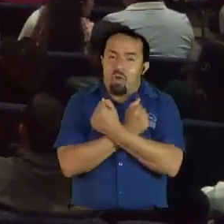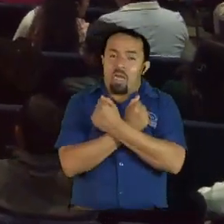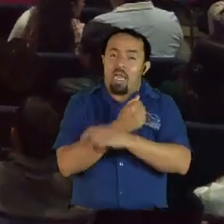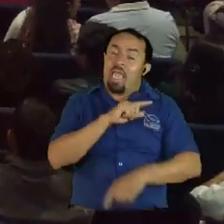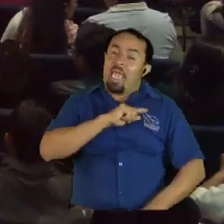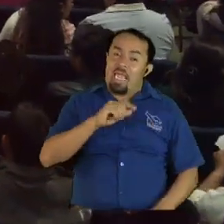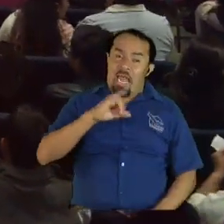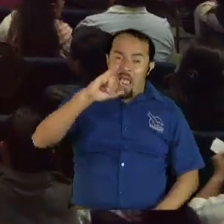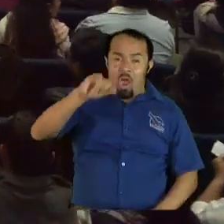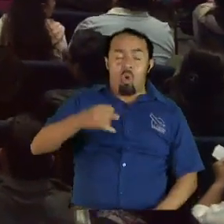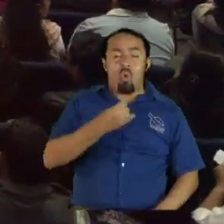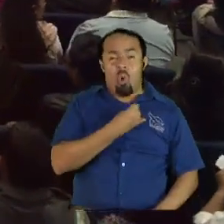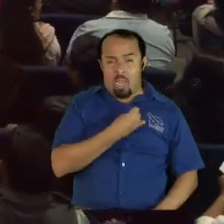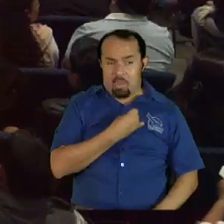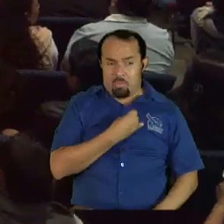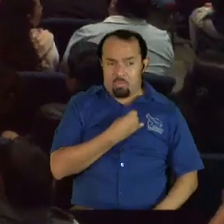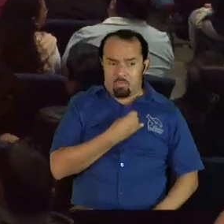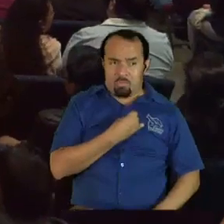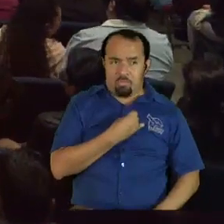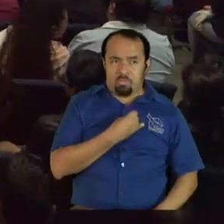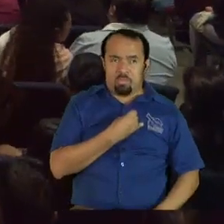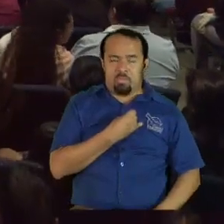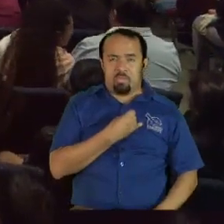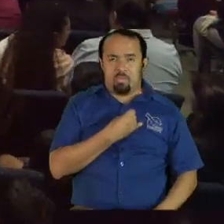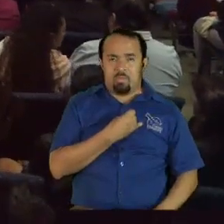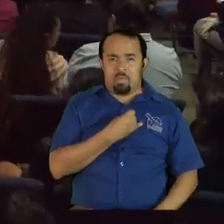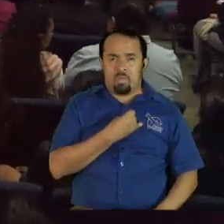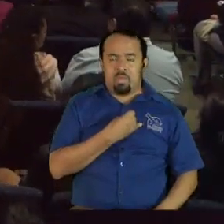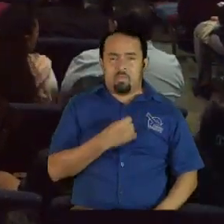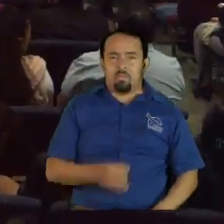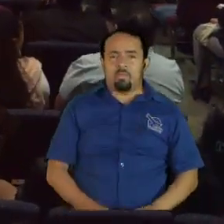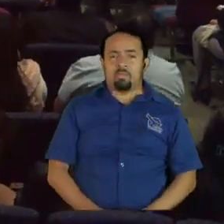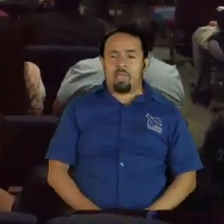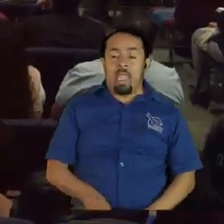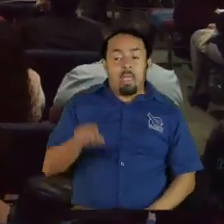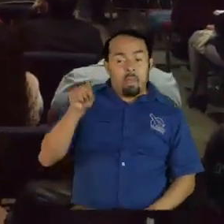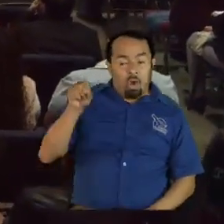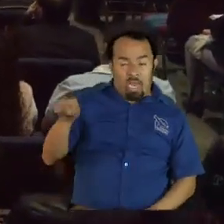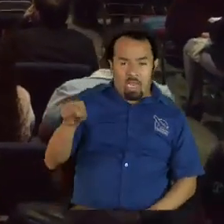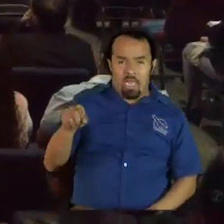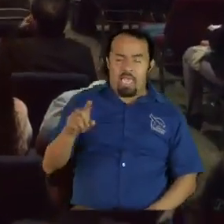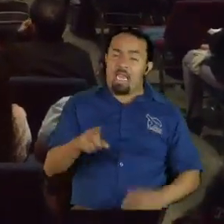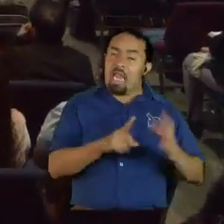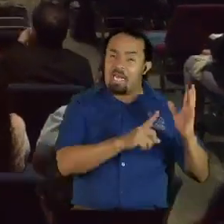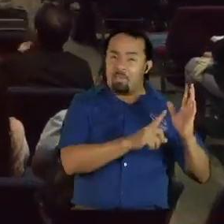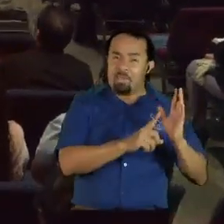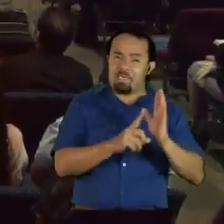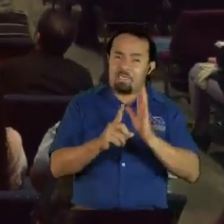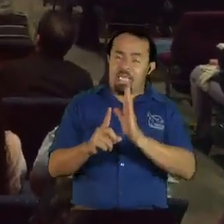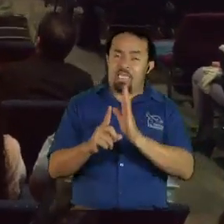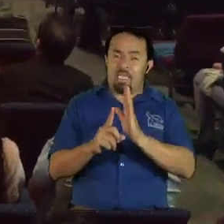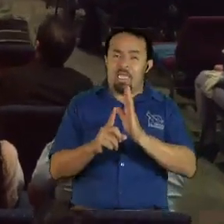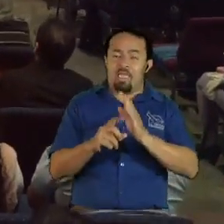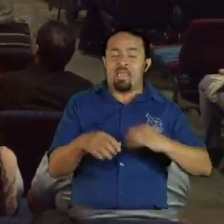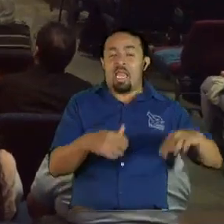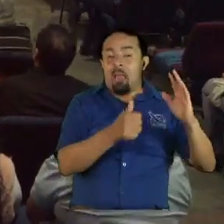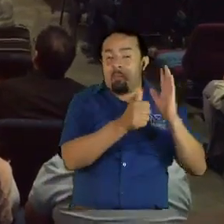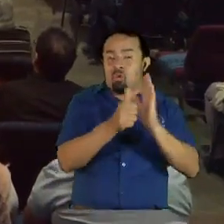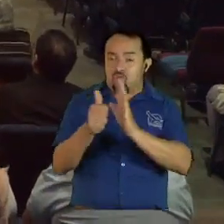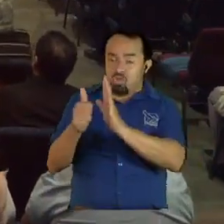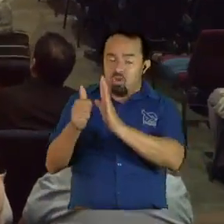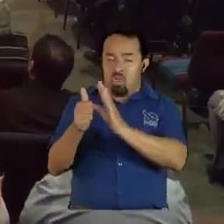amor. También le dicen Juan el teólogo. Pero él era el representativo del apóstol del